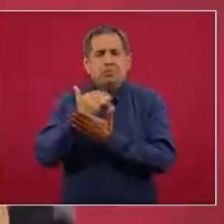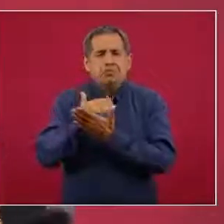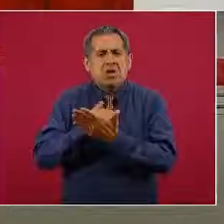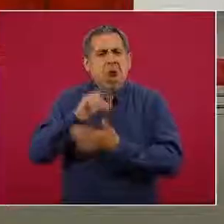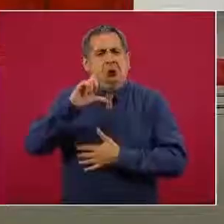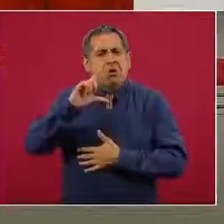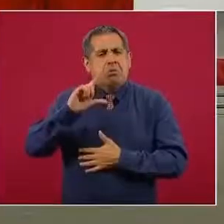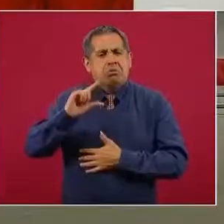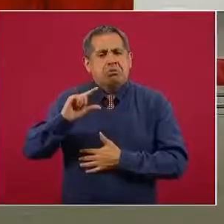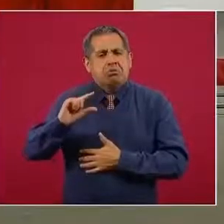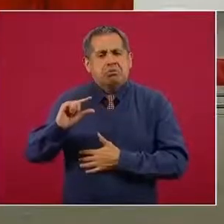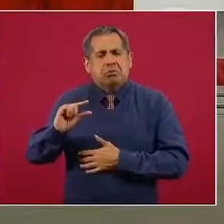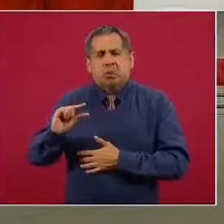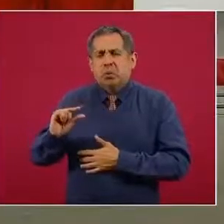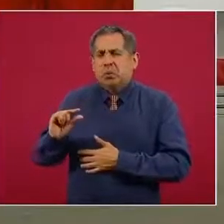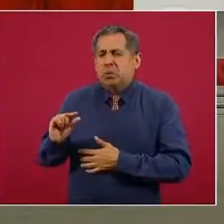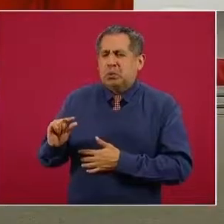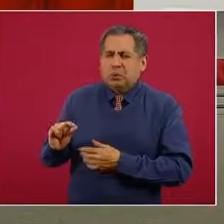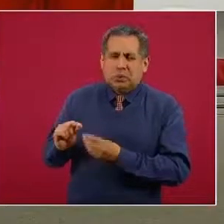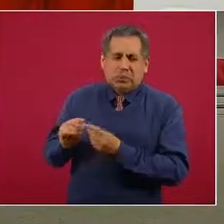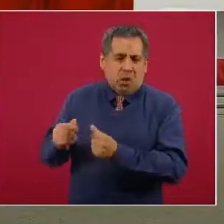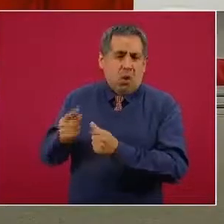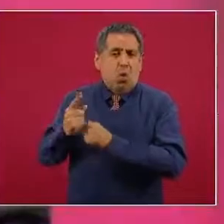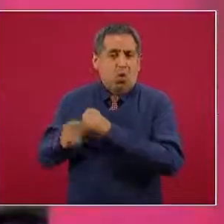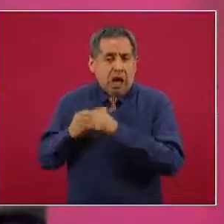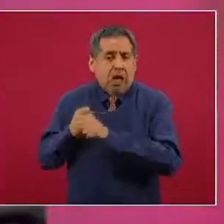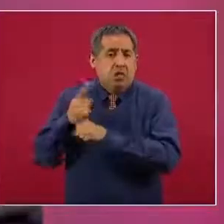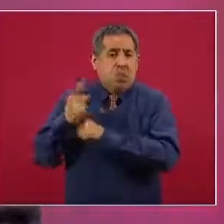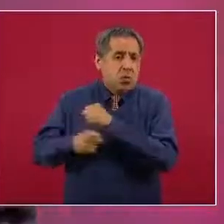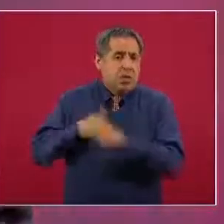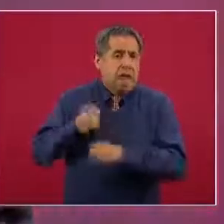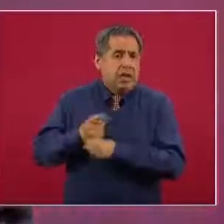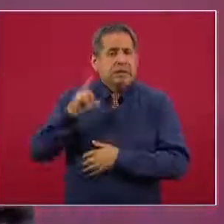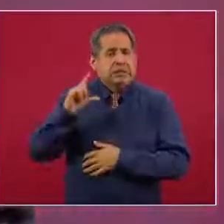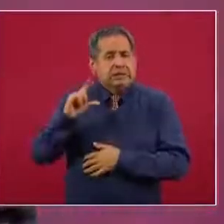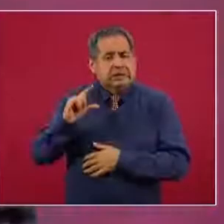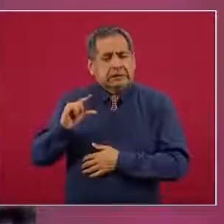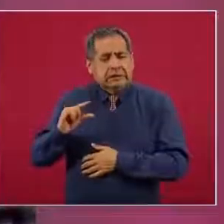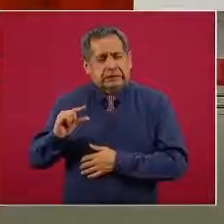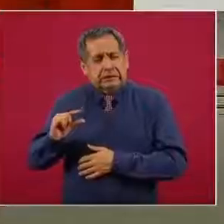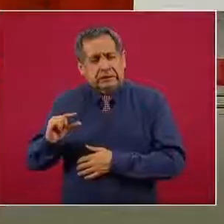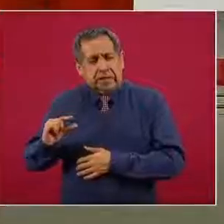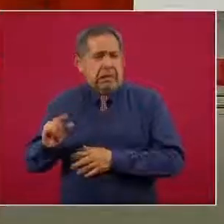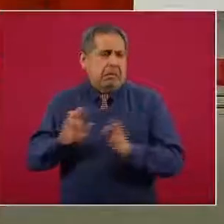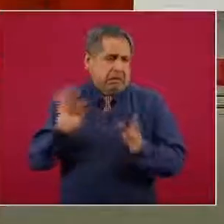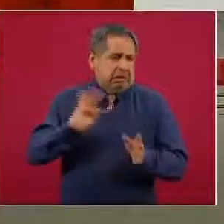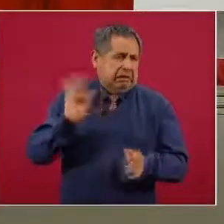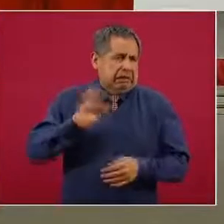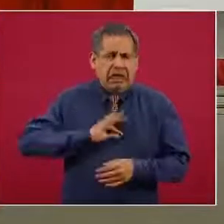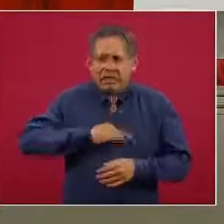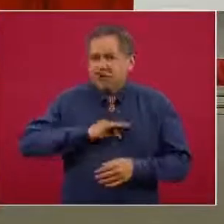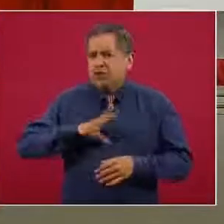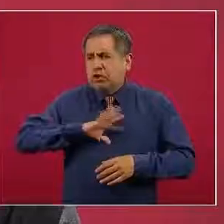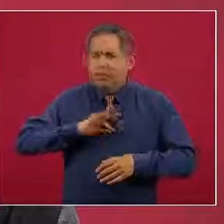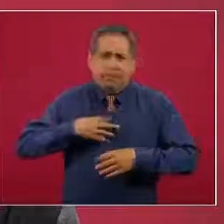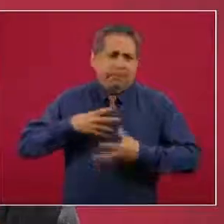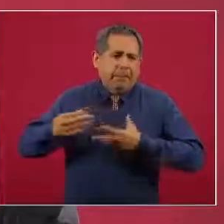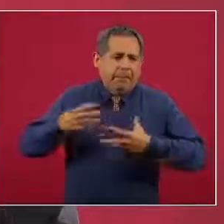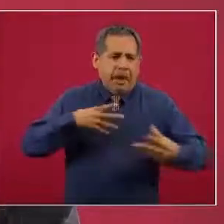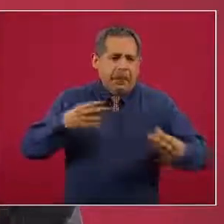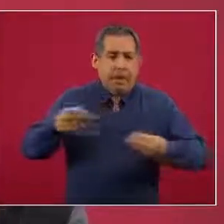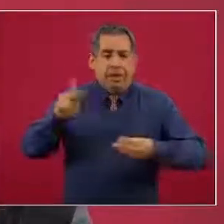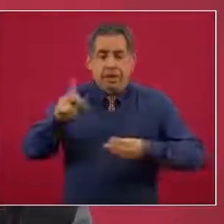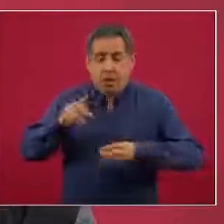entonces, si bien año tras año tras año nos seguiremos teniendo el riesgo de infección, puede ser que